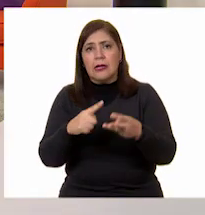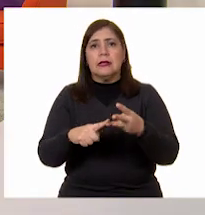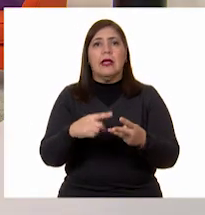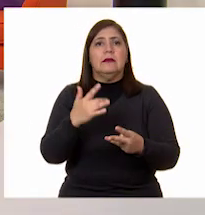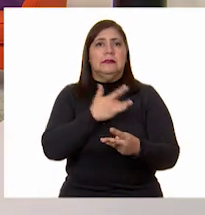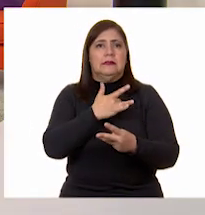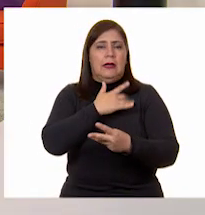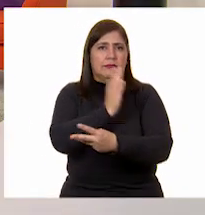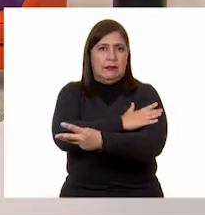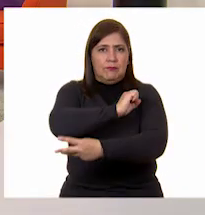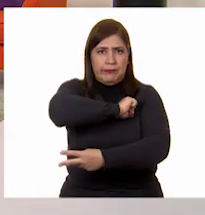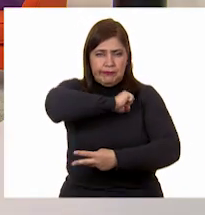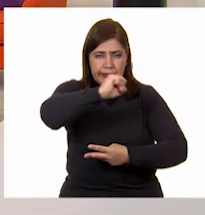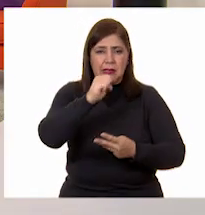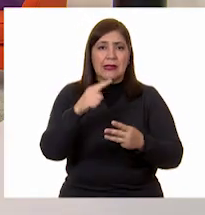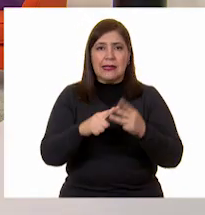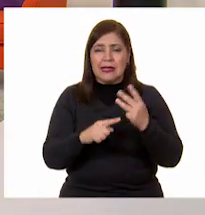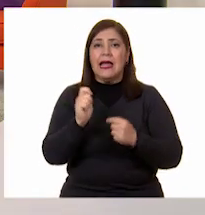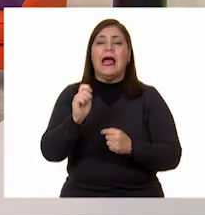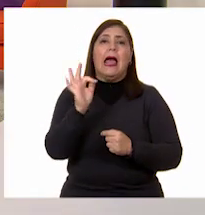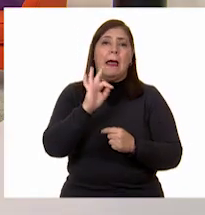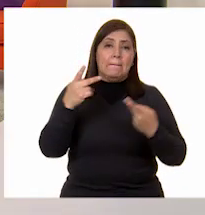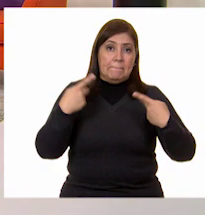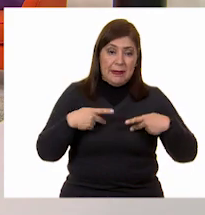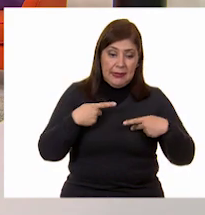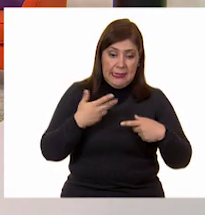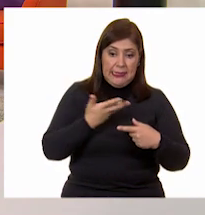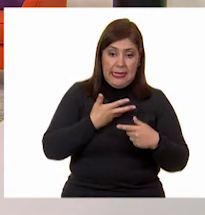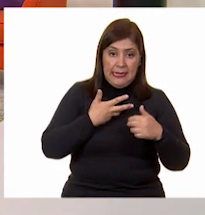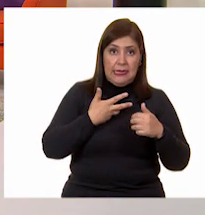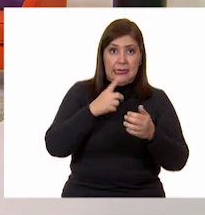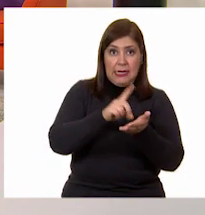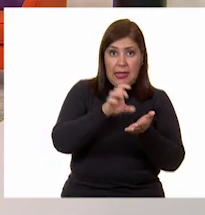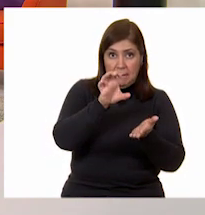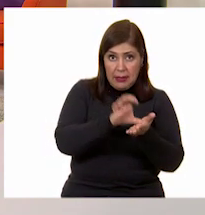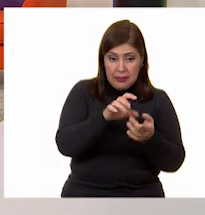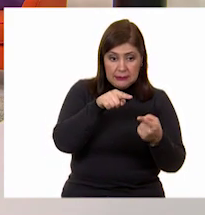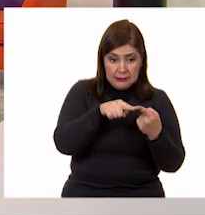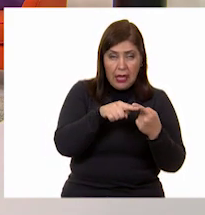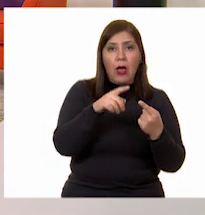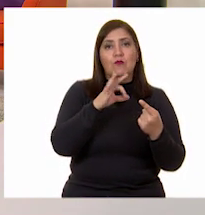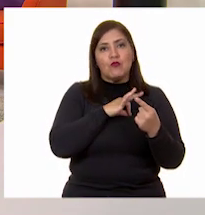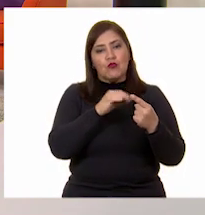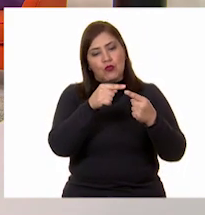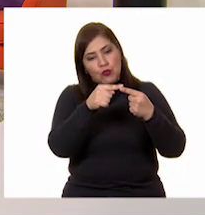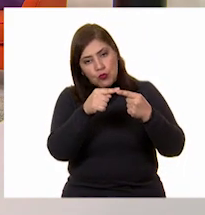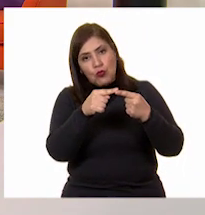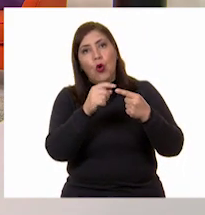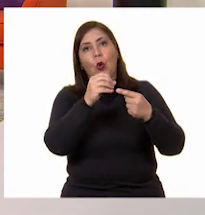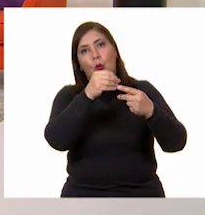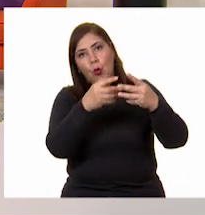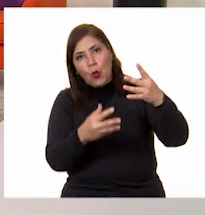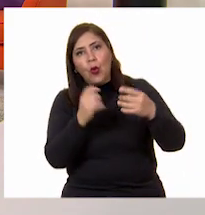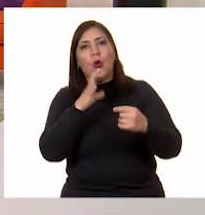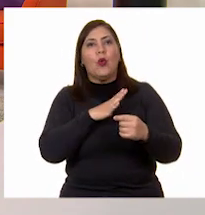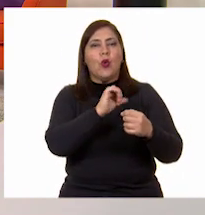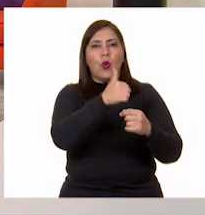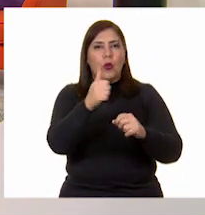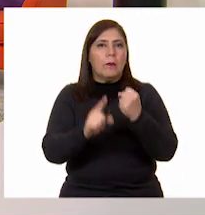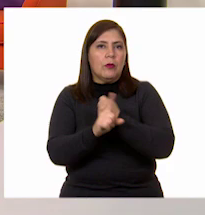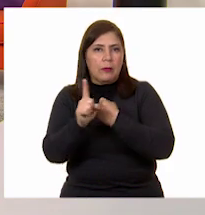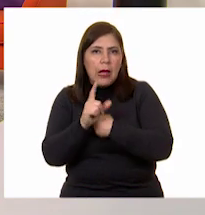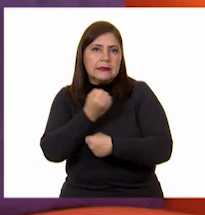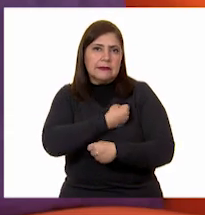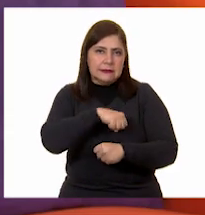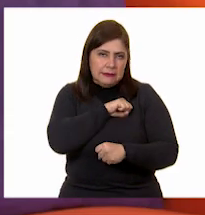quede claro, en una persona con discapacidad pueden estar presentes 2 o más de estas situaciones o alguna